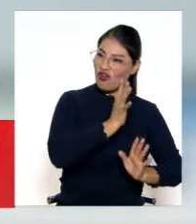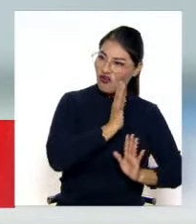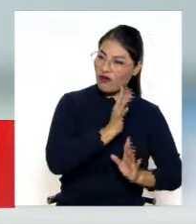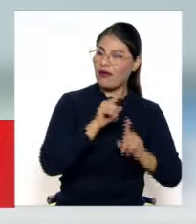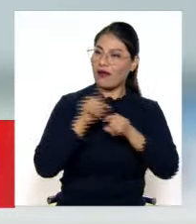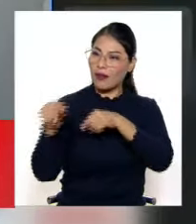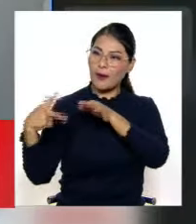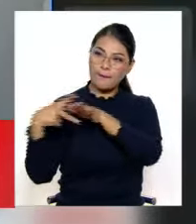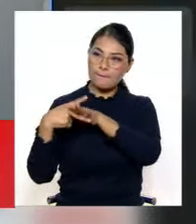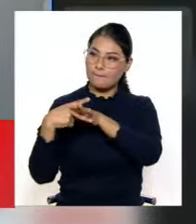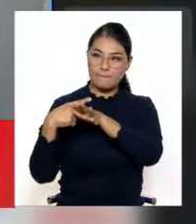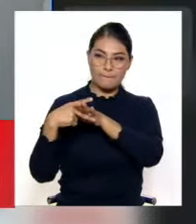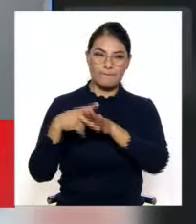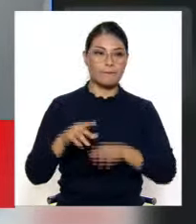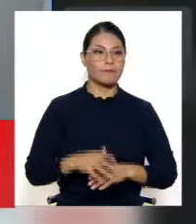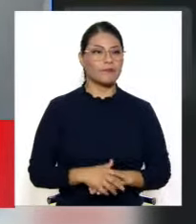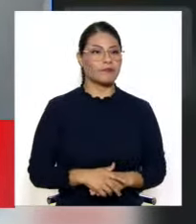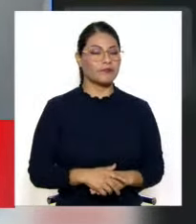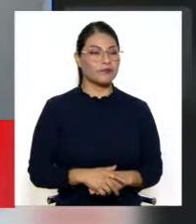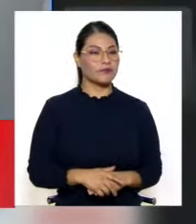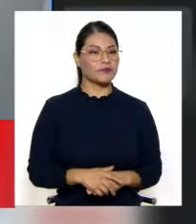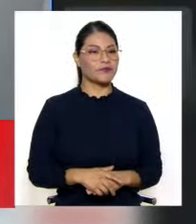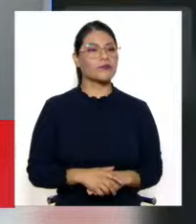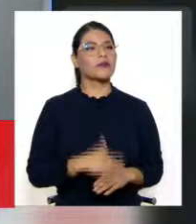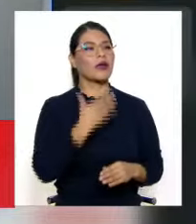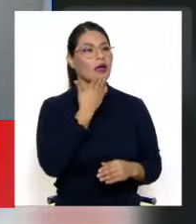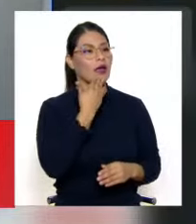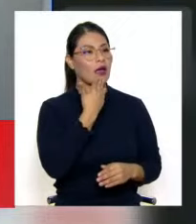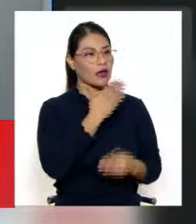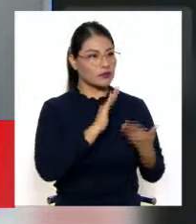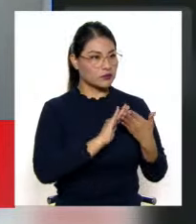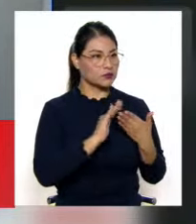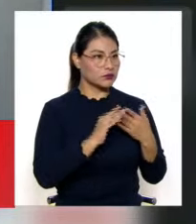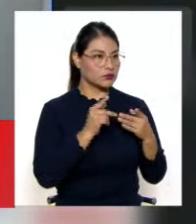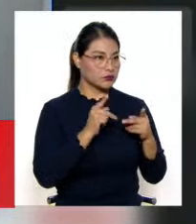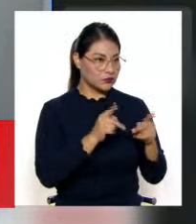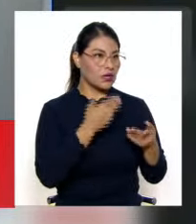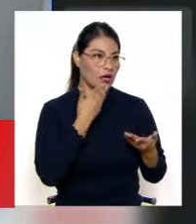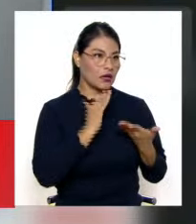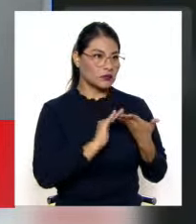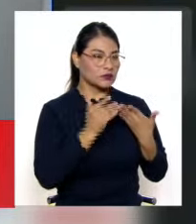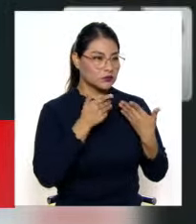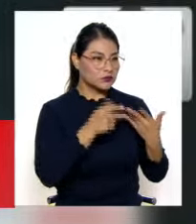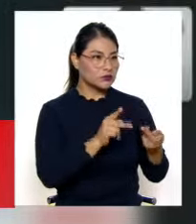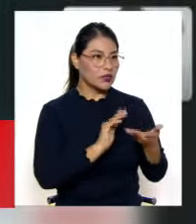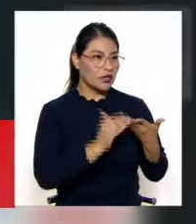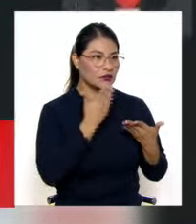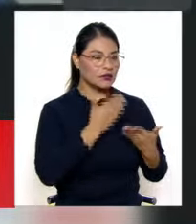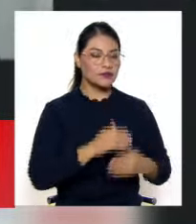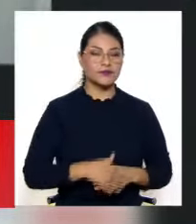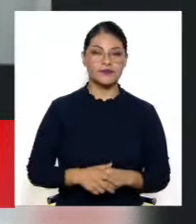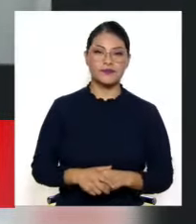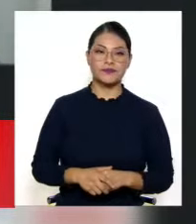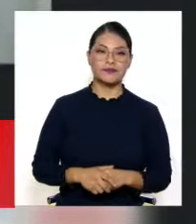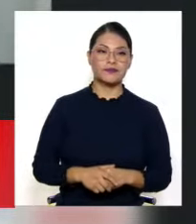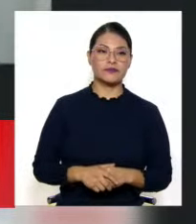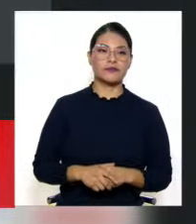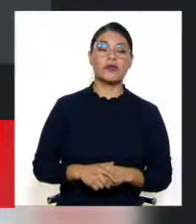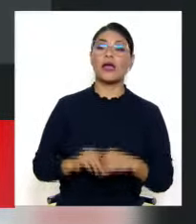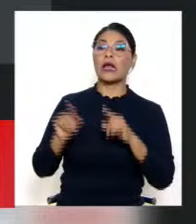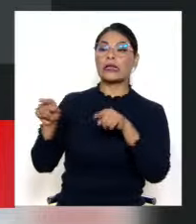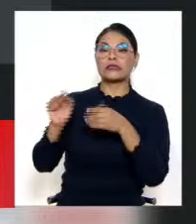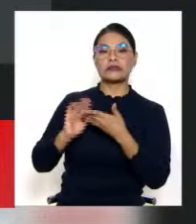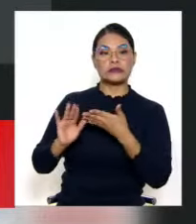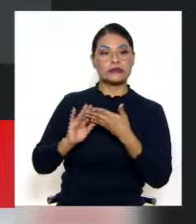resolución y le agradezco mucho por permitirme participar Toledo se excusó